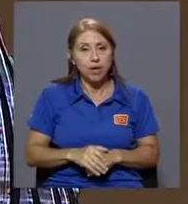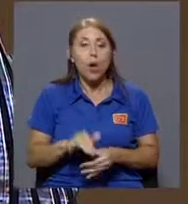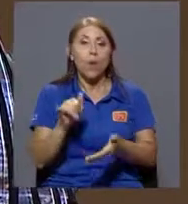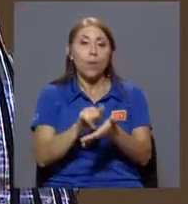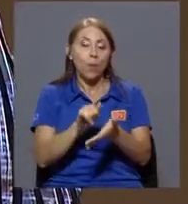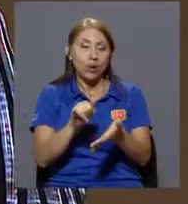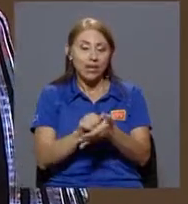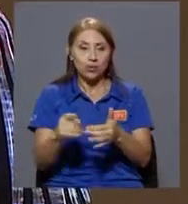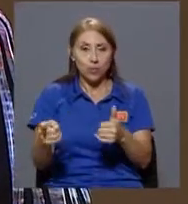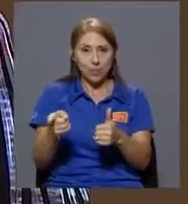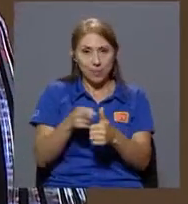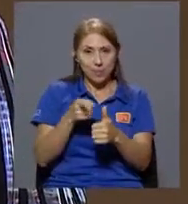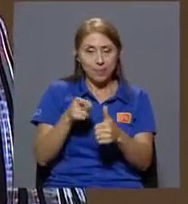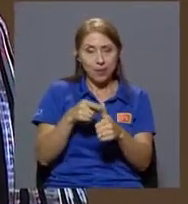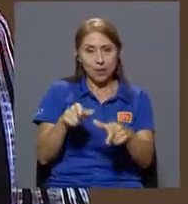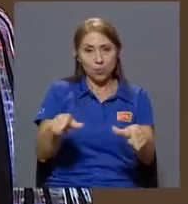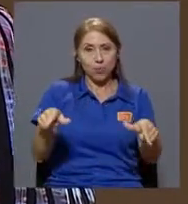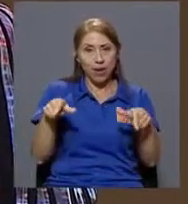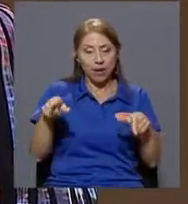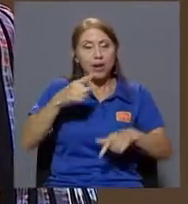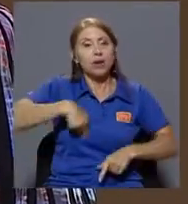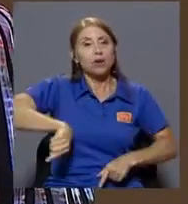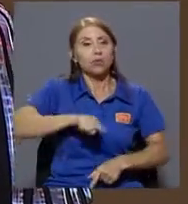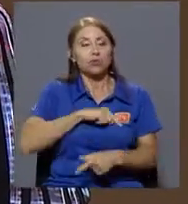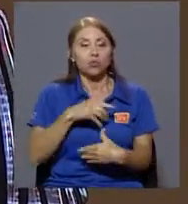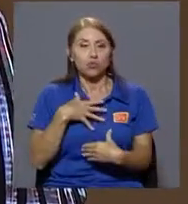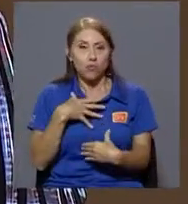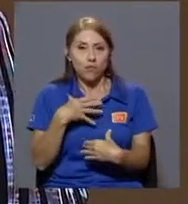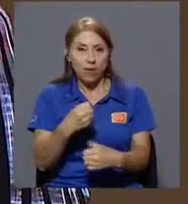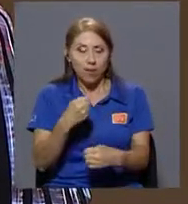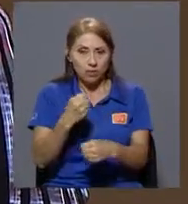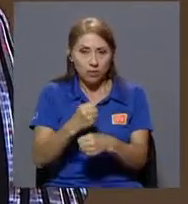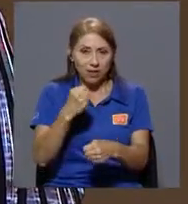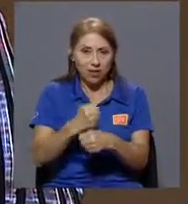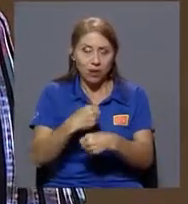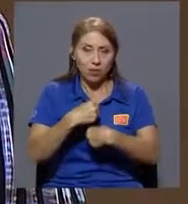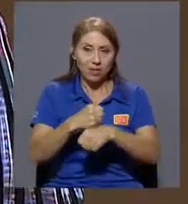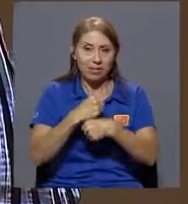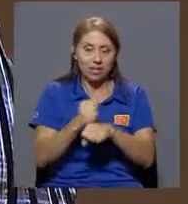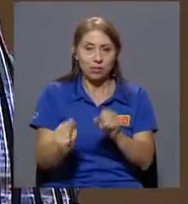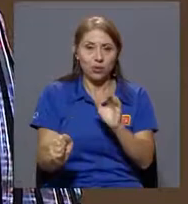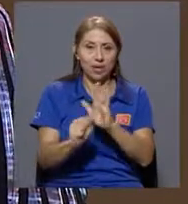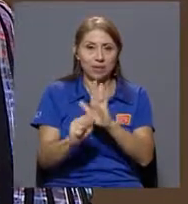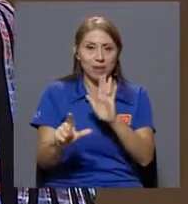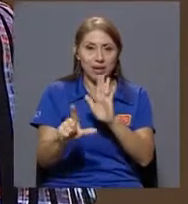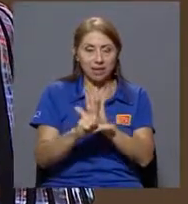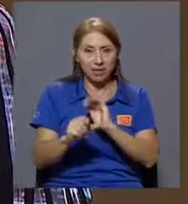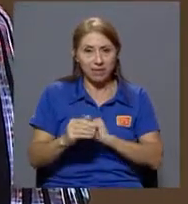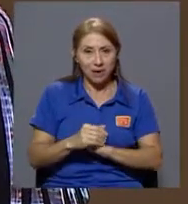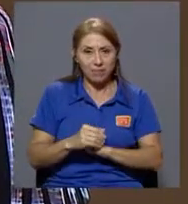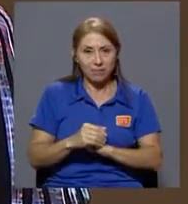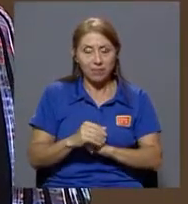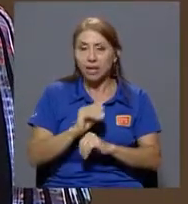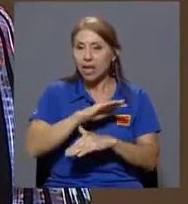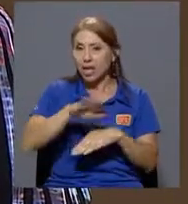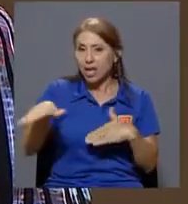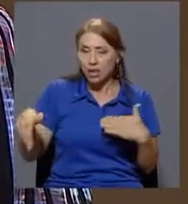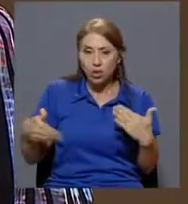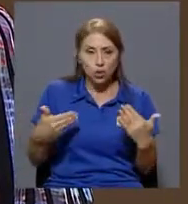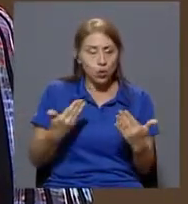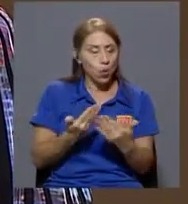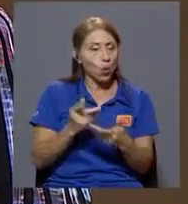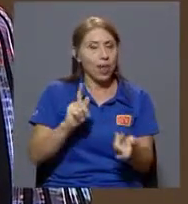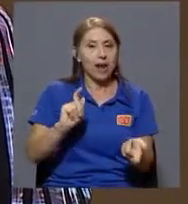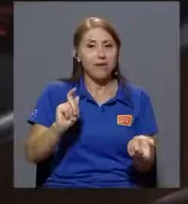primer lugar, nosotros confiamos en el trabajo que se hizo en la Asamblea Legislativa, en toda la